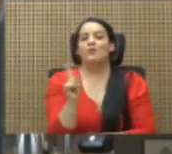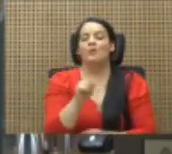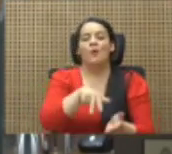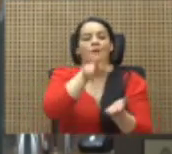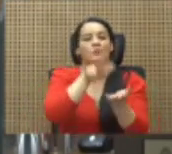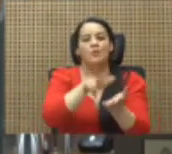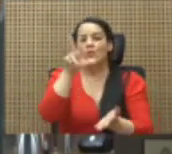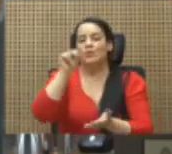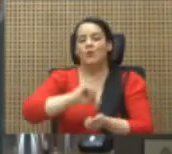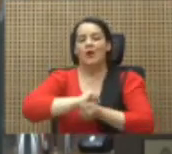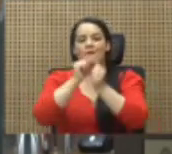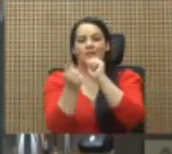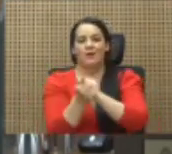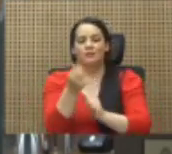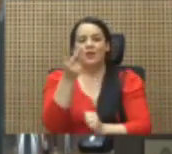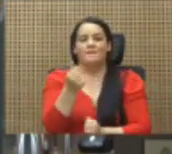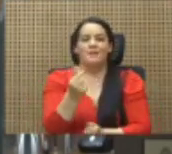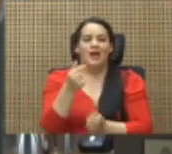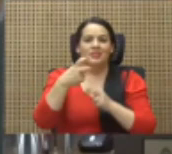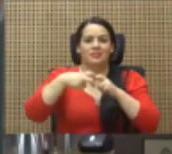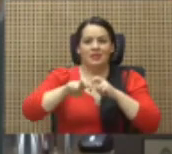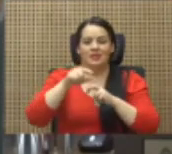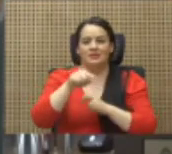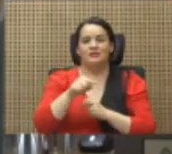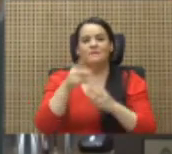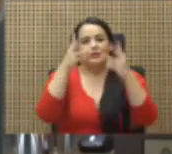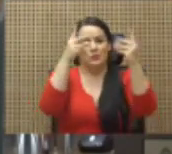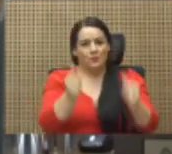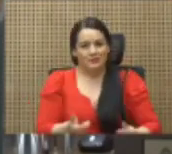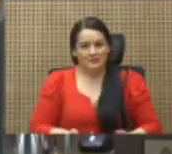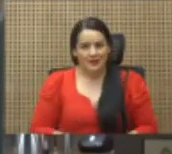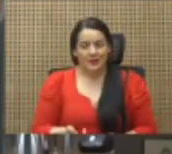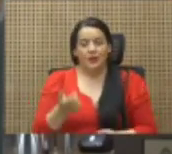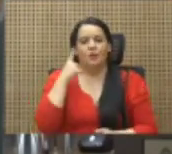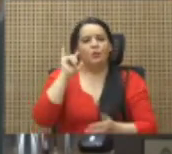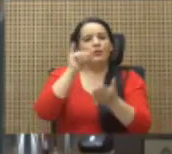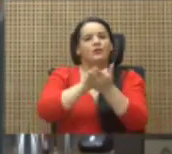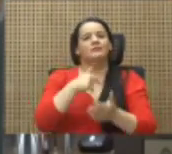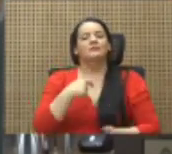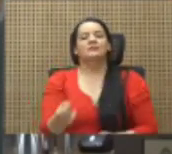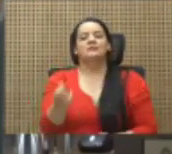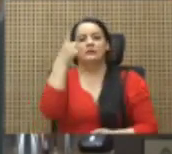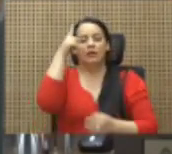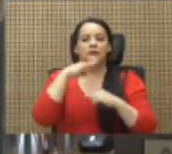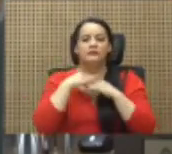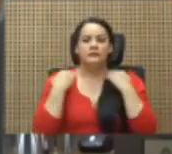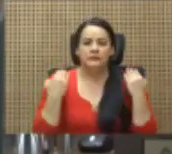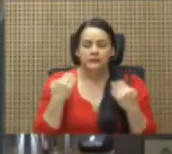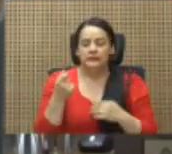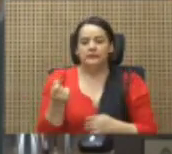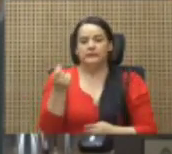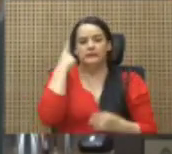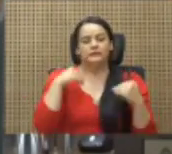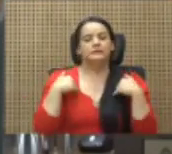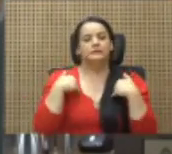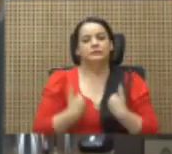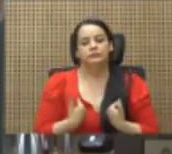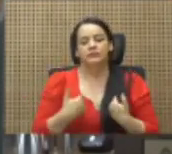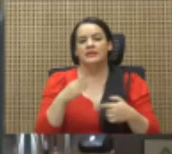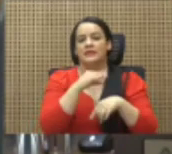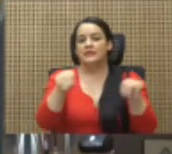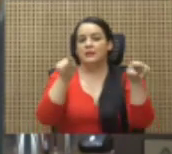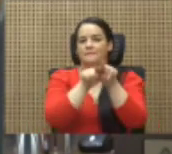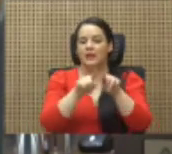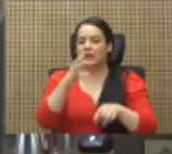cambiamos partidas presupuestarias. Por eso entiendo el hastío, entiendo el cansancio y hasta